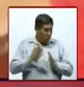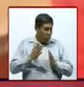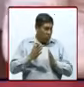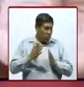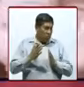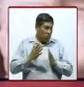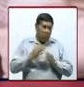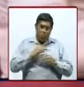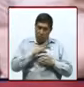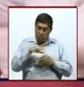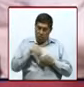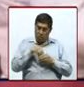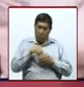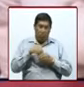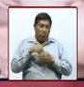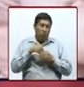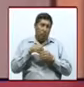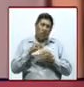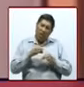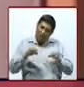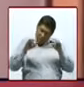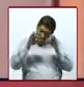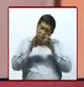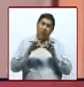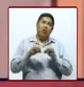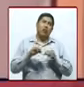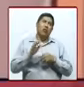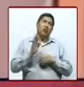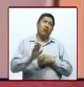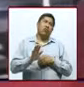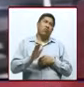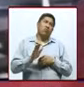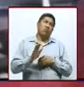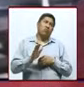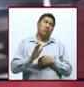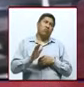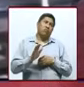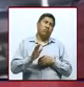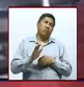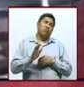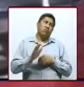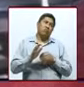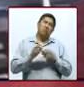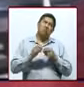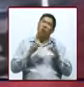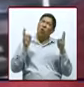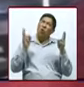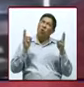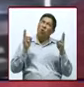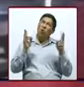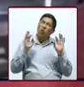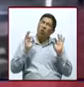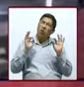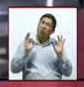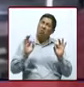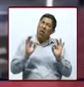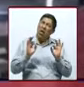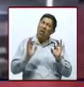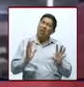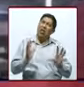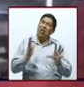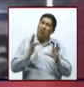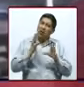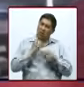sistema democrático, pero creo que es una norma que no está muy bien todavía